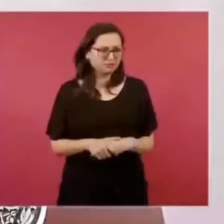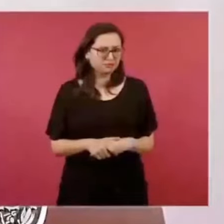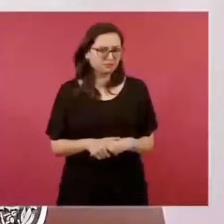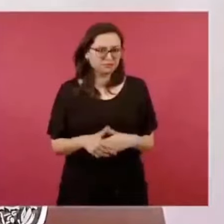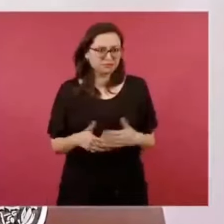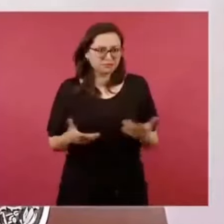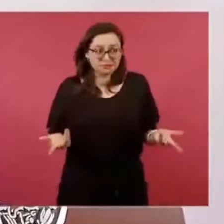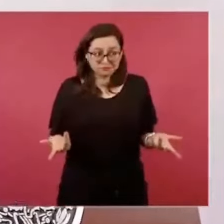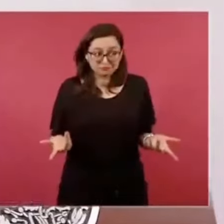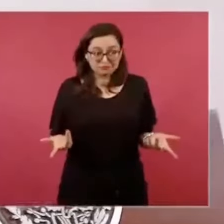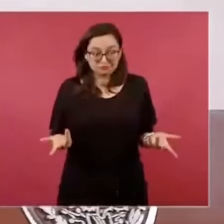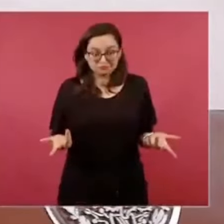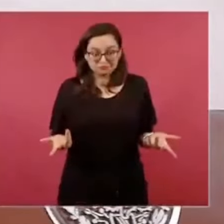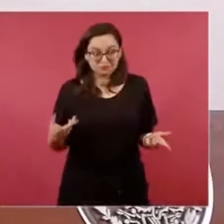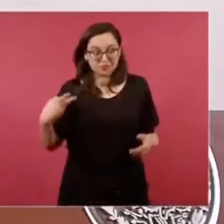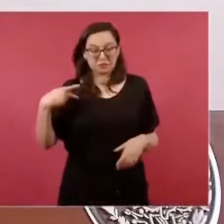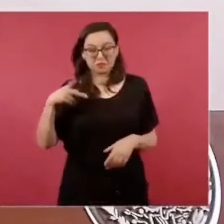Pero si le ha ido bien